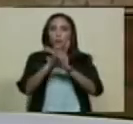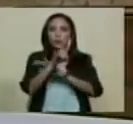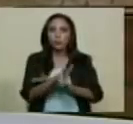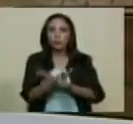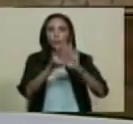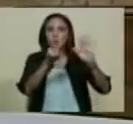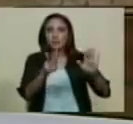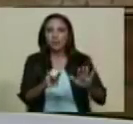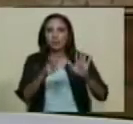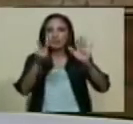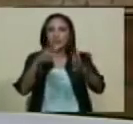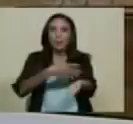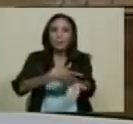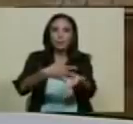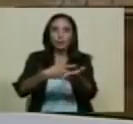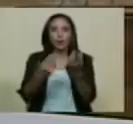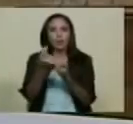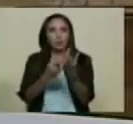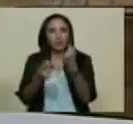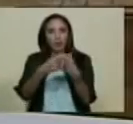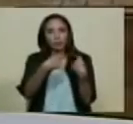1.277 millones de bolívares,